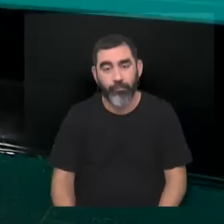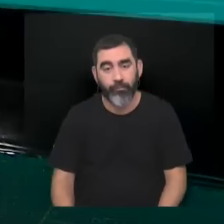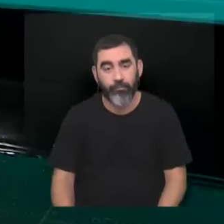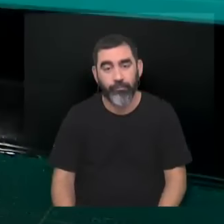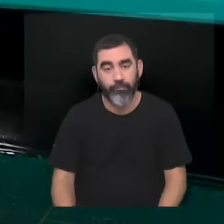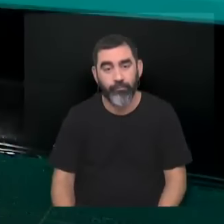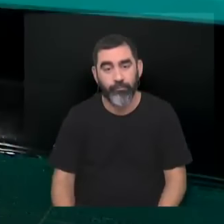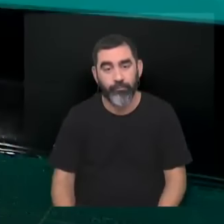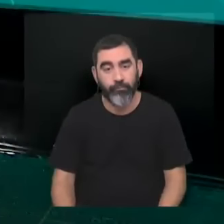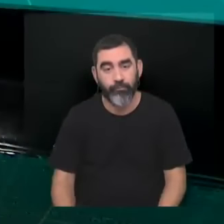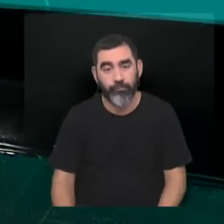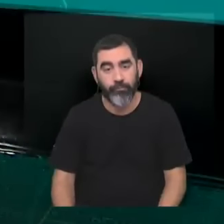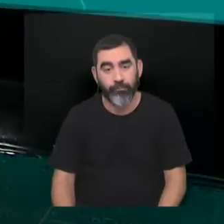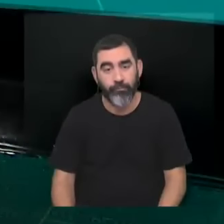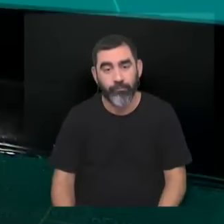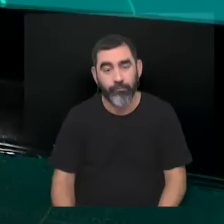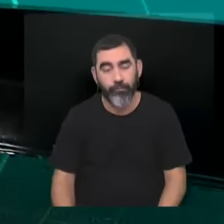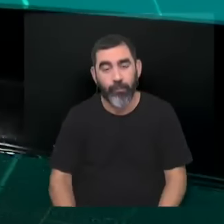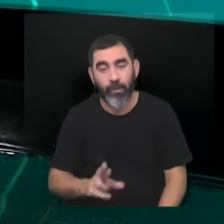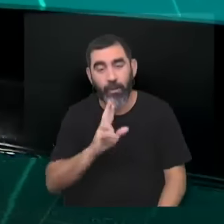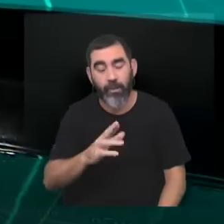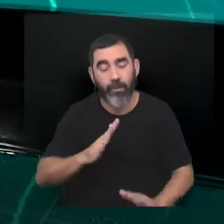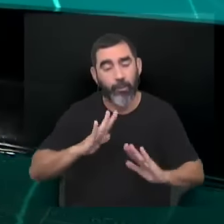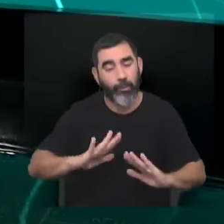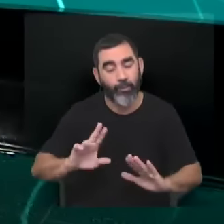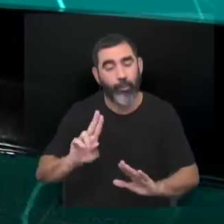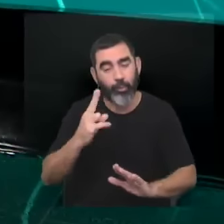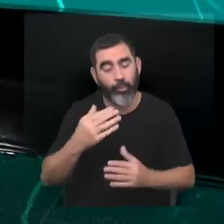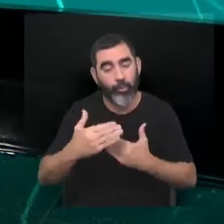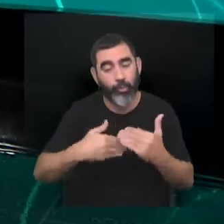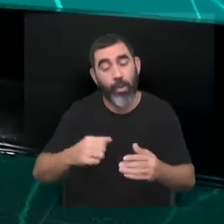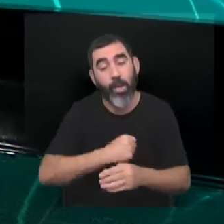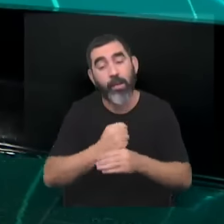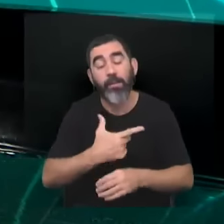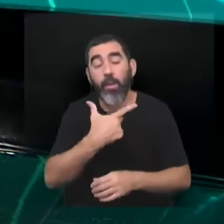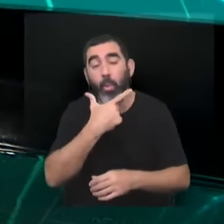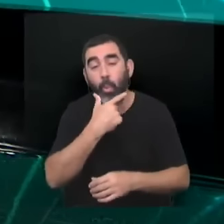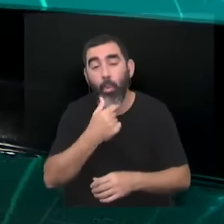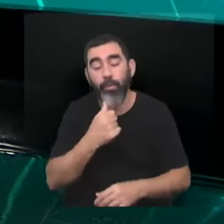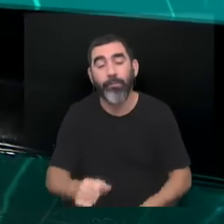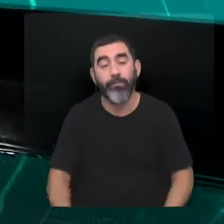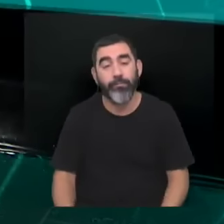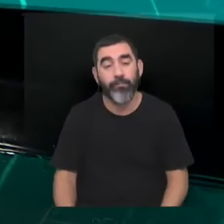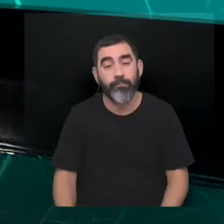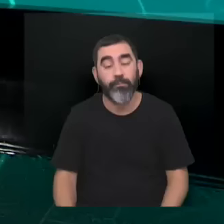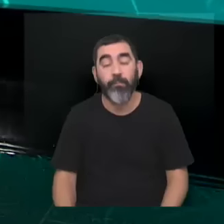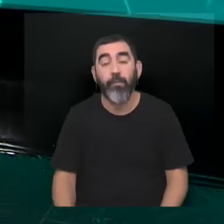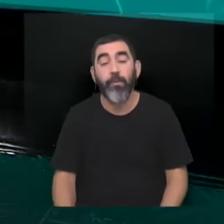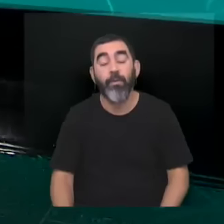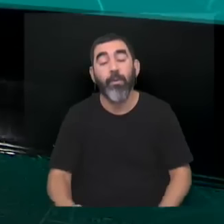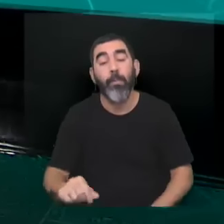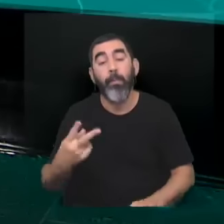Jersey bueno con este resultado un respiro más para Uruguay hasta el próximo partido y les decimos que este jueves